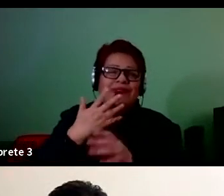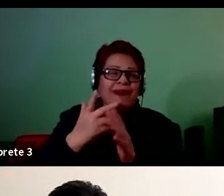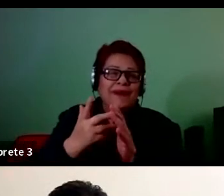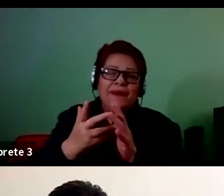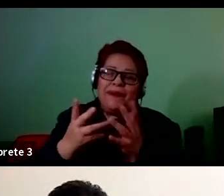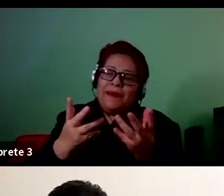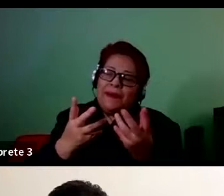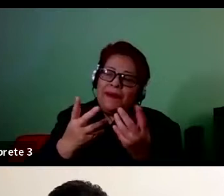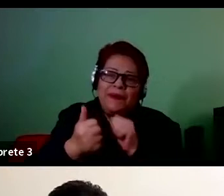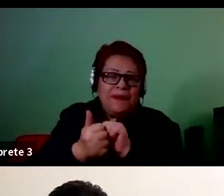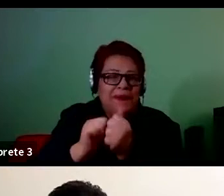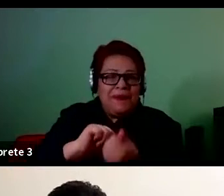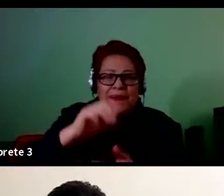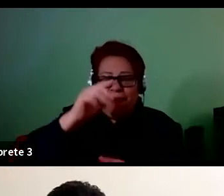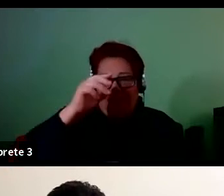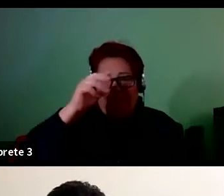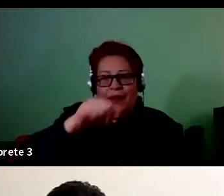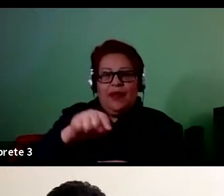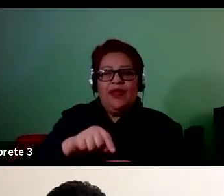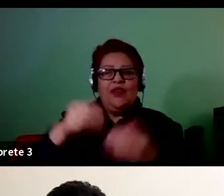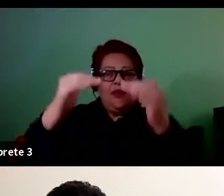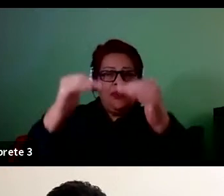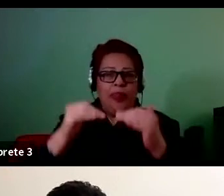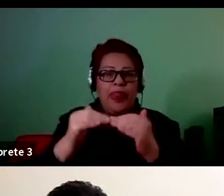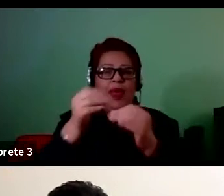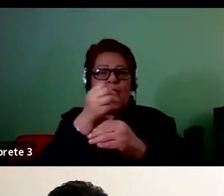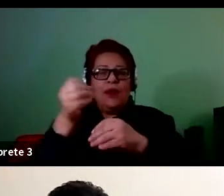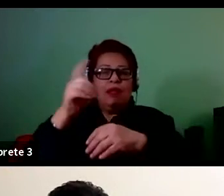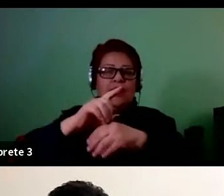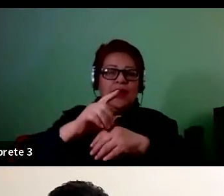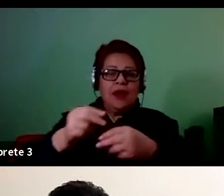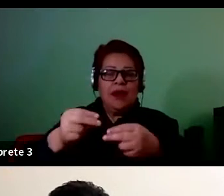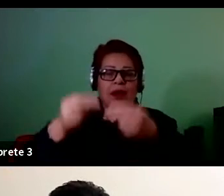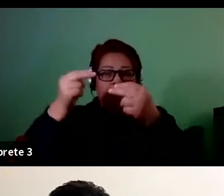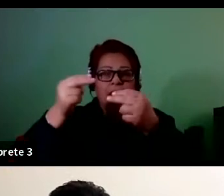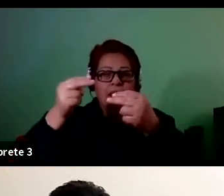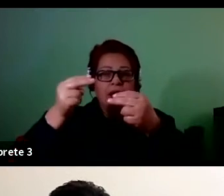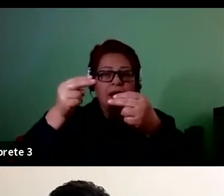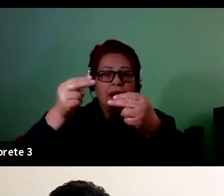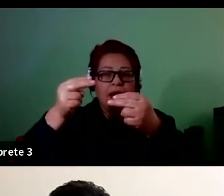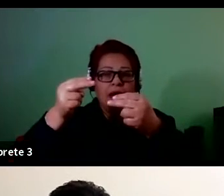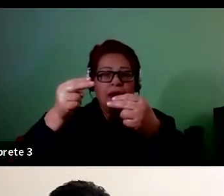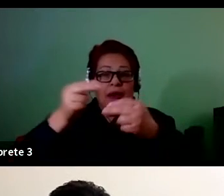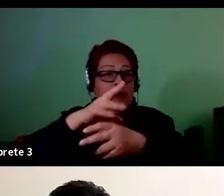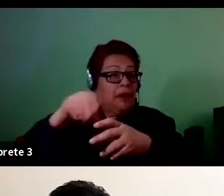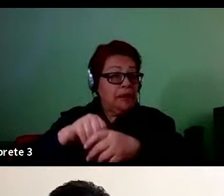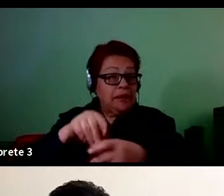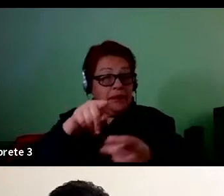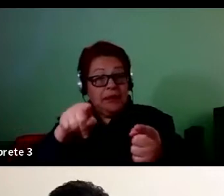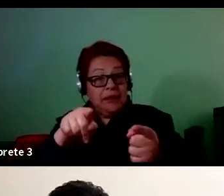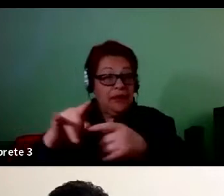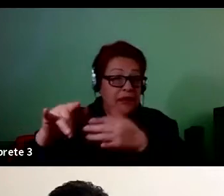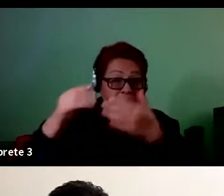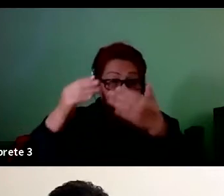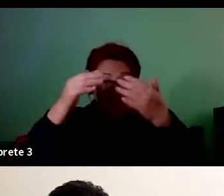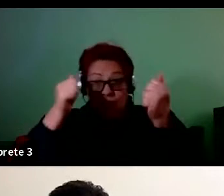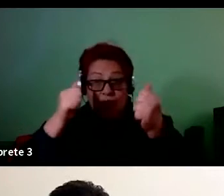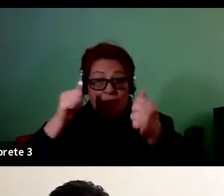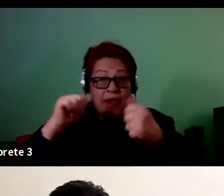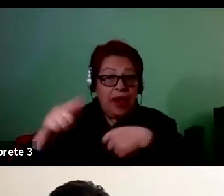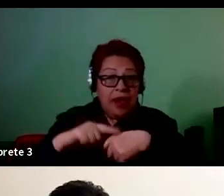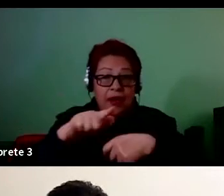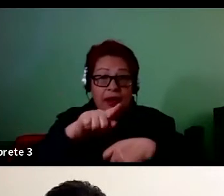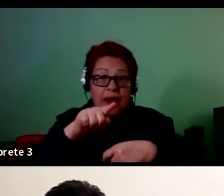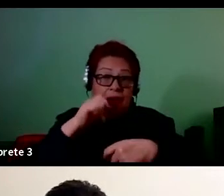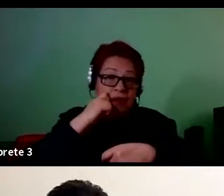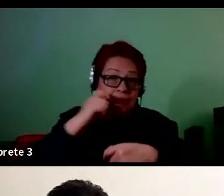sesión. El siguiente punto del orden del día son los asuntos generales. No sé si algún diputado o